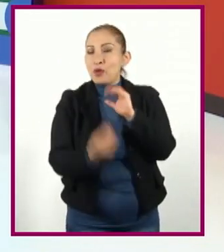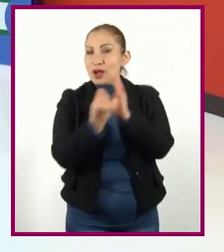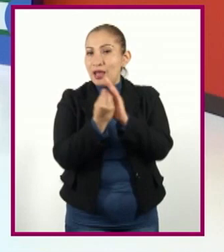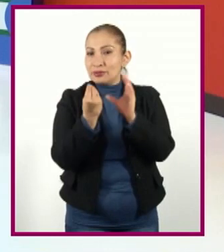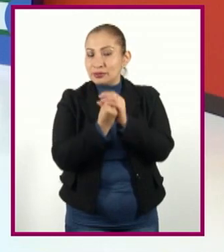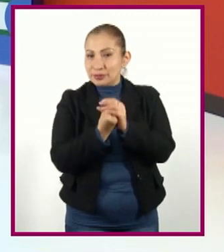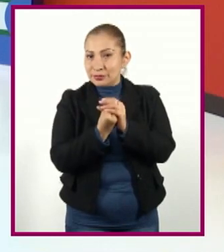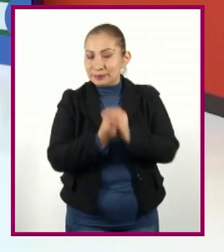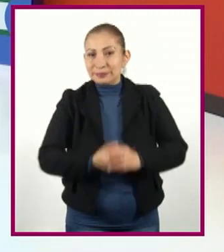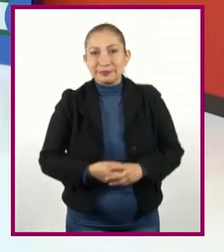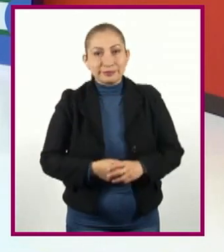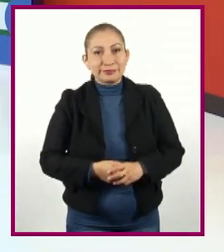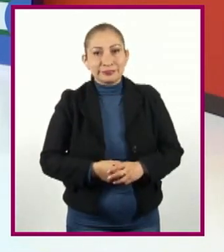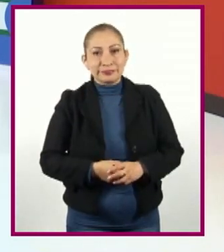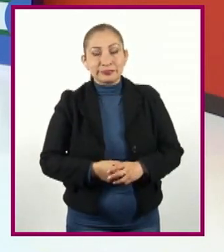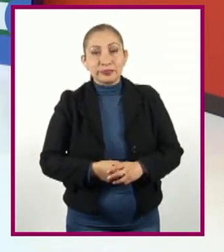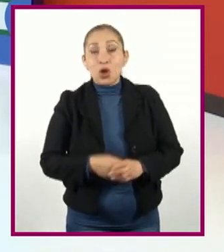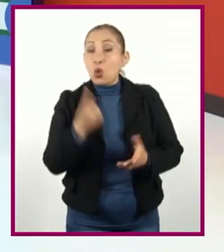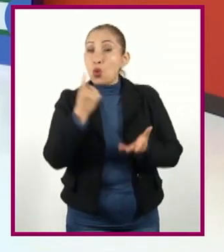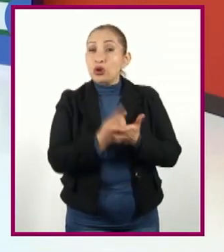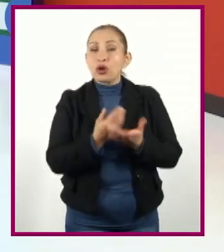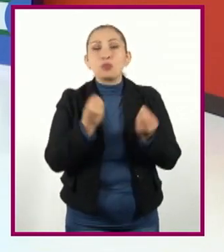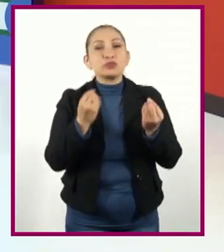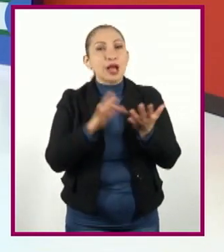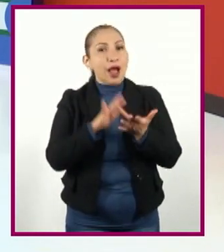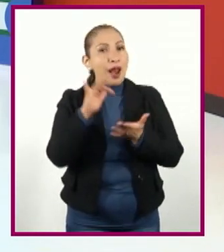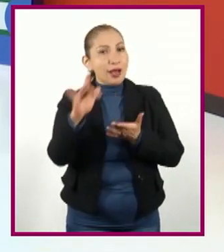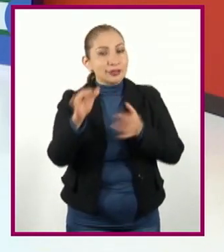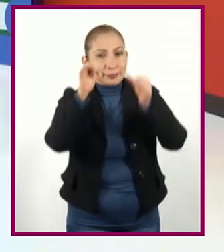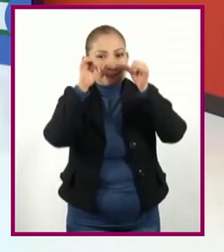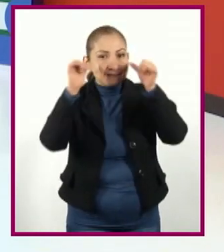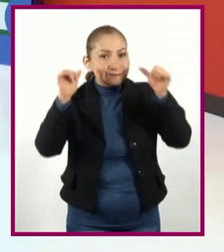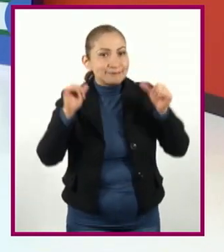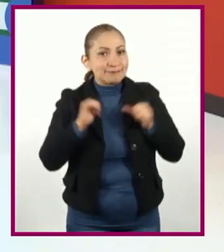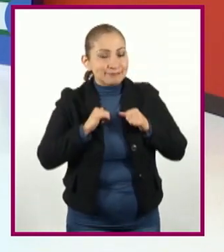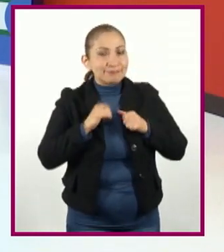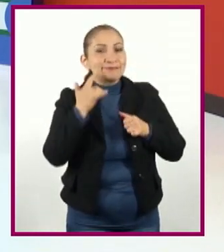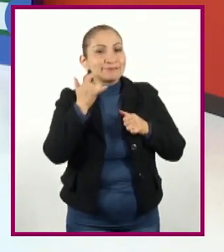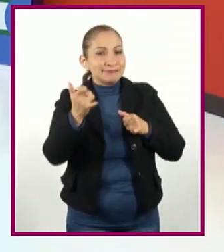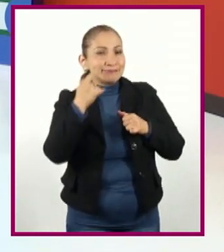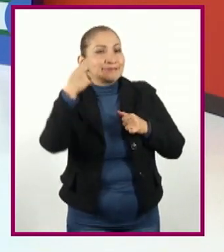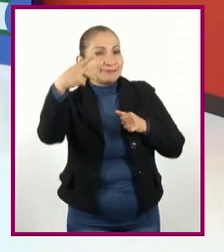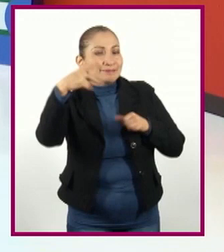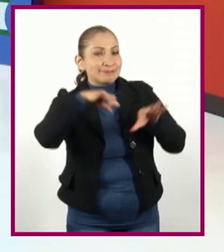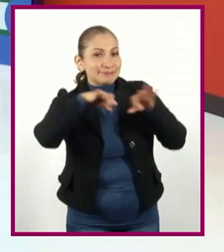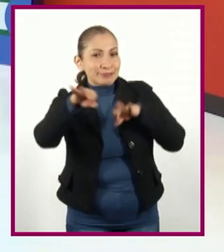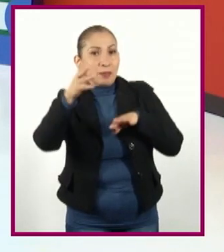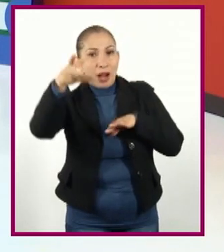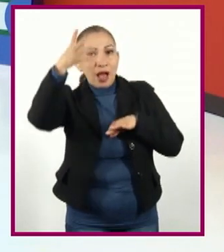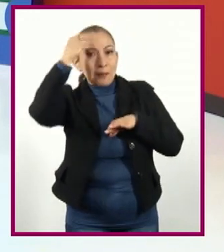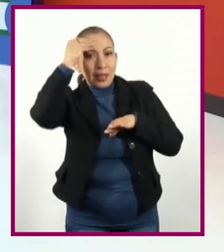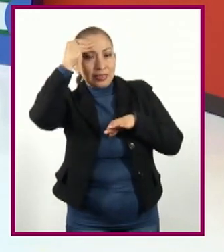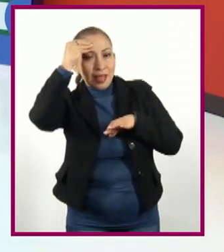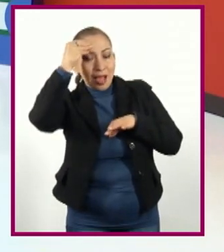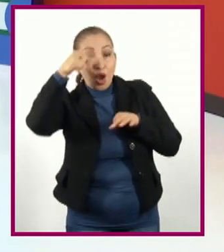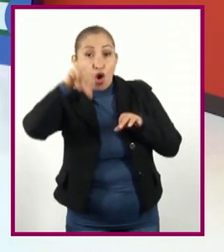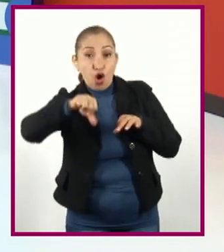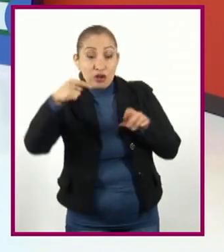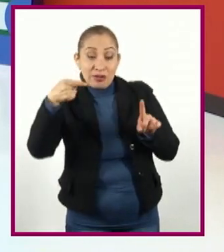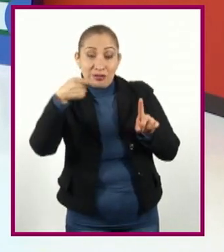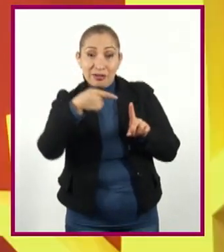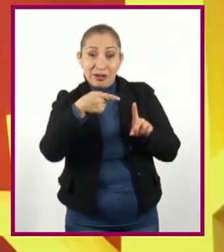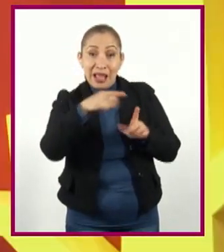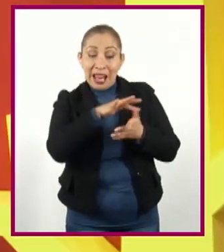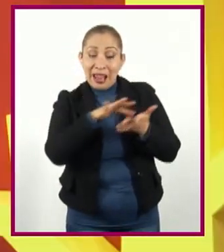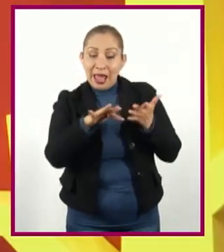sesión. No me queda más que agradecerles su atención y esfuerzo para abordar el aprendizaje esperado. Lee